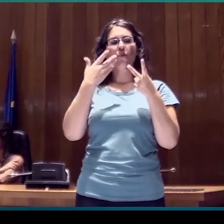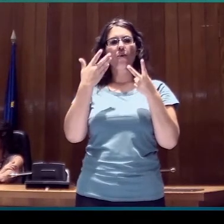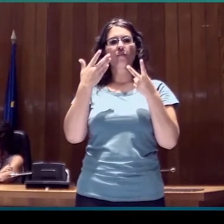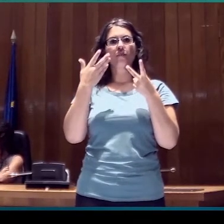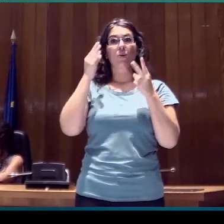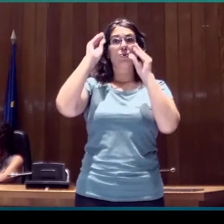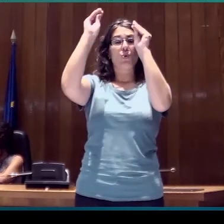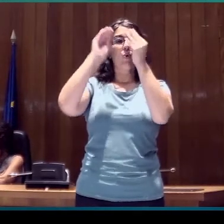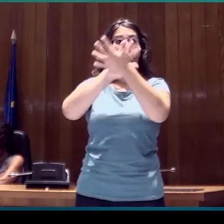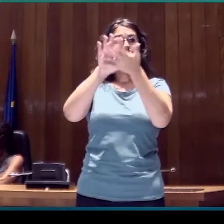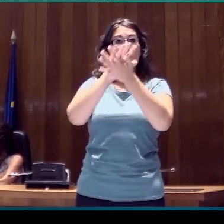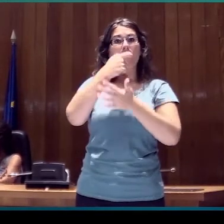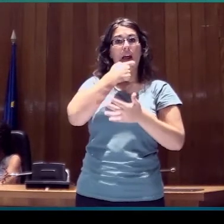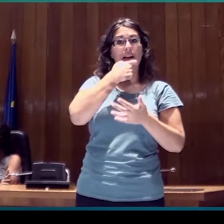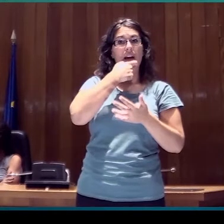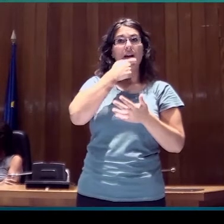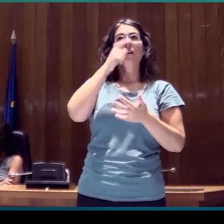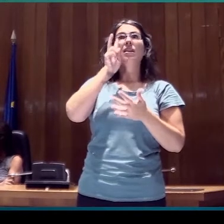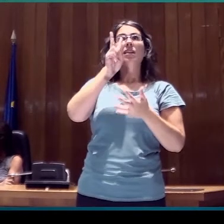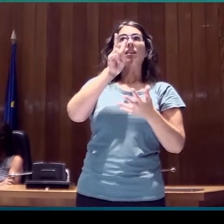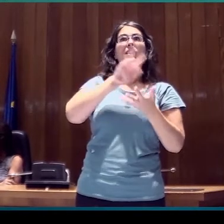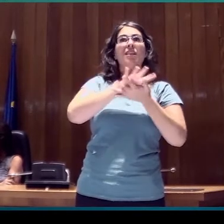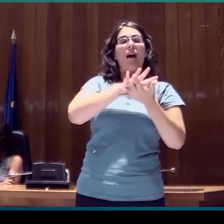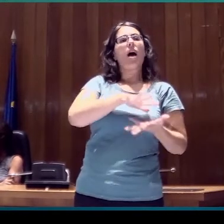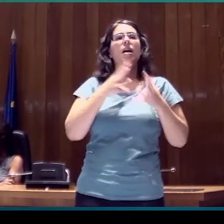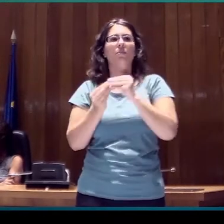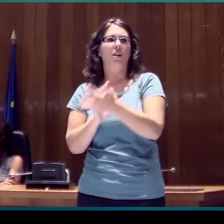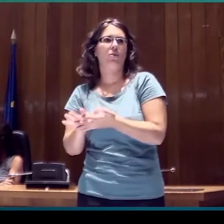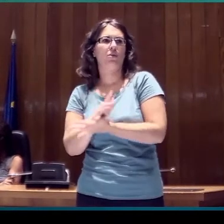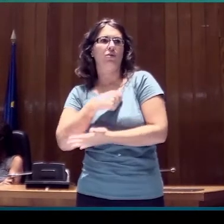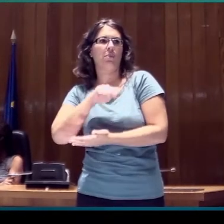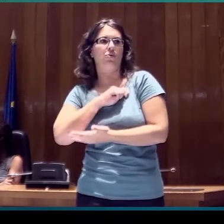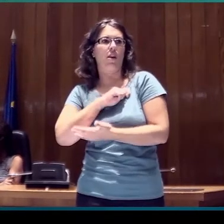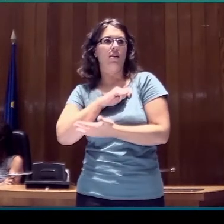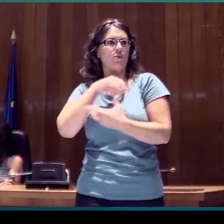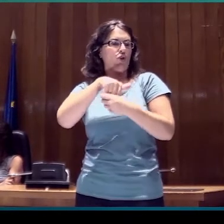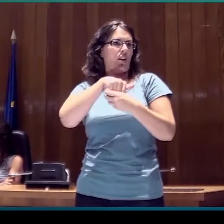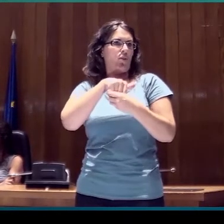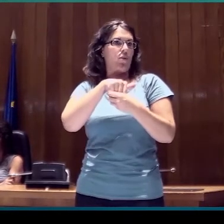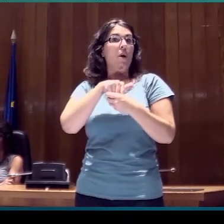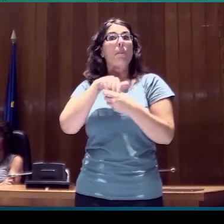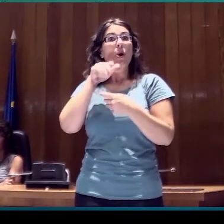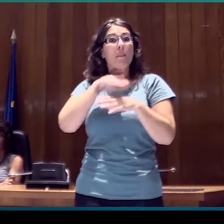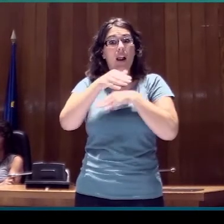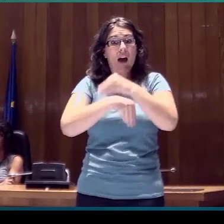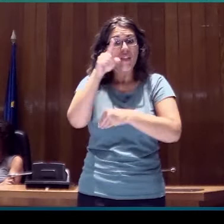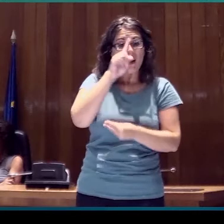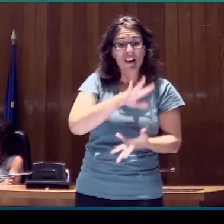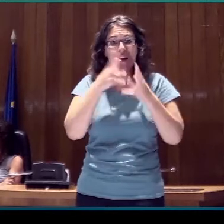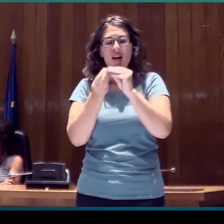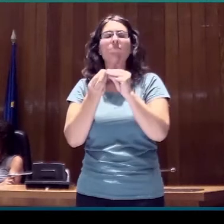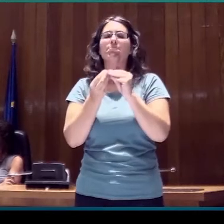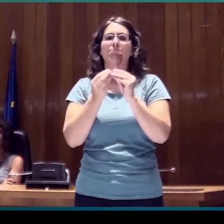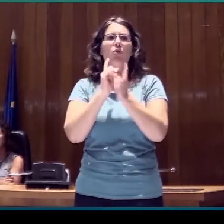signos británica a la lengua de signos española y ya eso nos llevó a tomar algunas decisiones que debíamos modificar. Voy a poner solo un